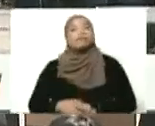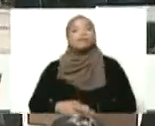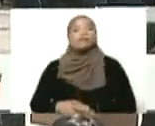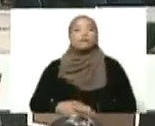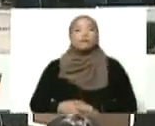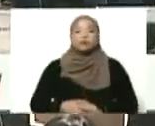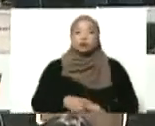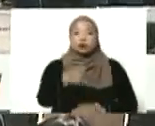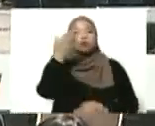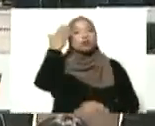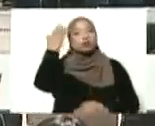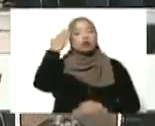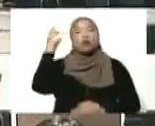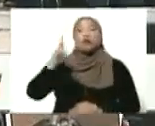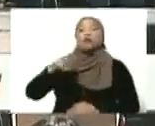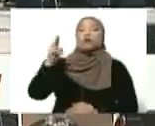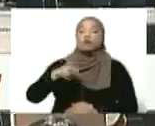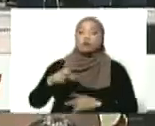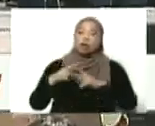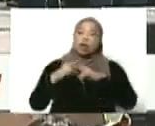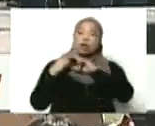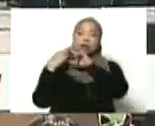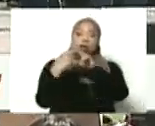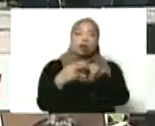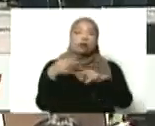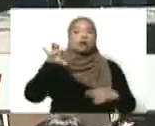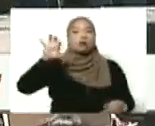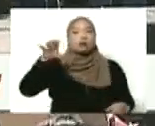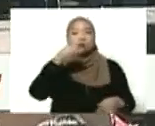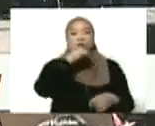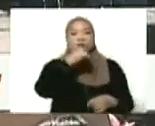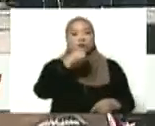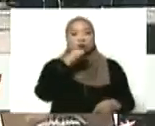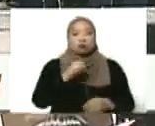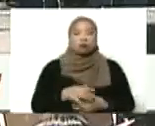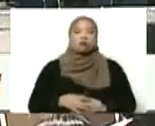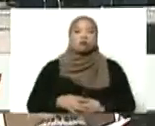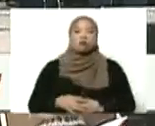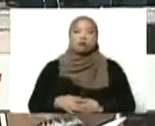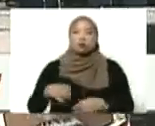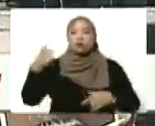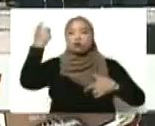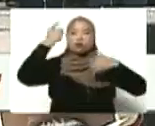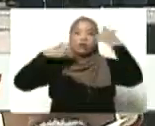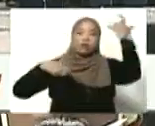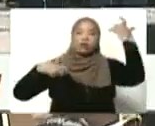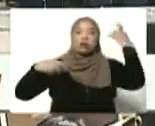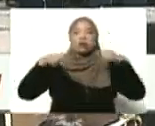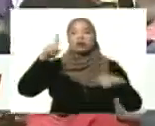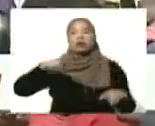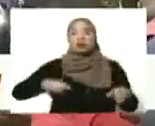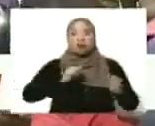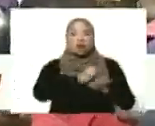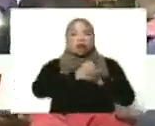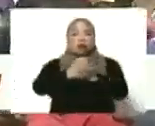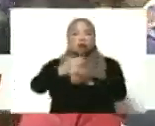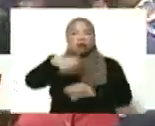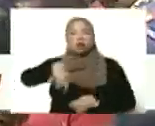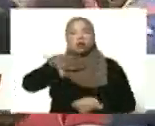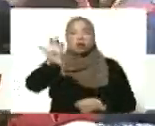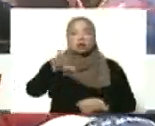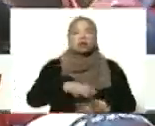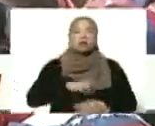Uno sepa que jamás va a entregar este país, porque hay sectores que no son chavistas y son también aman esta patria. Y